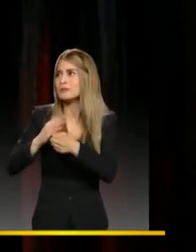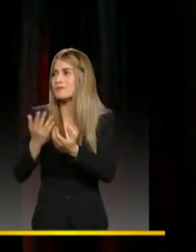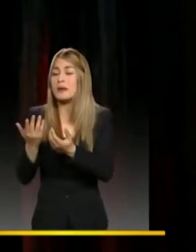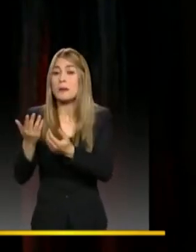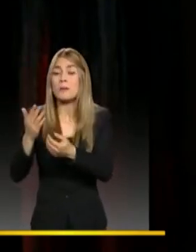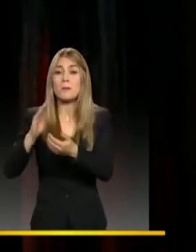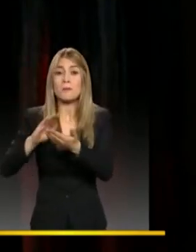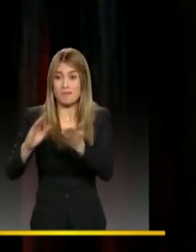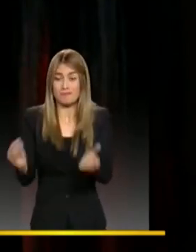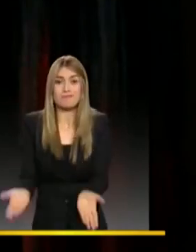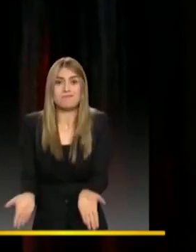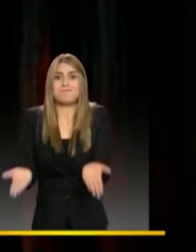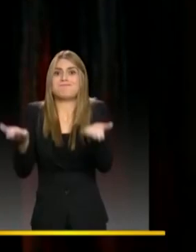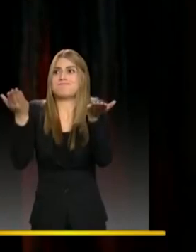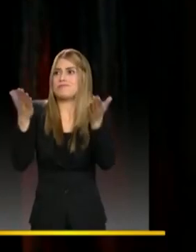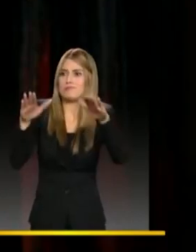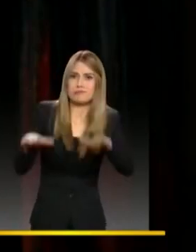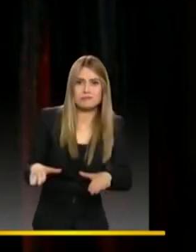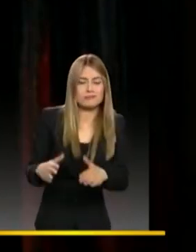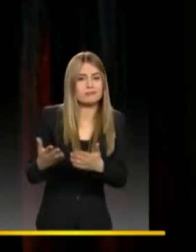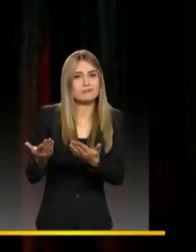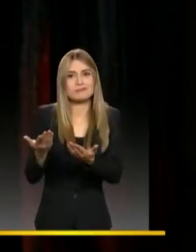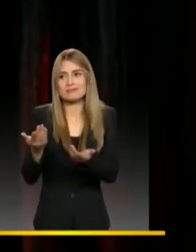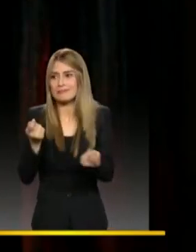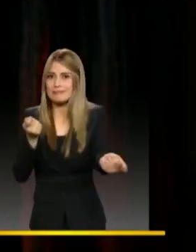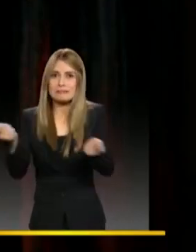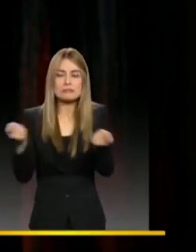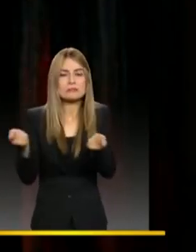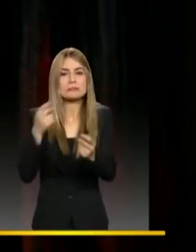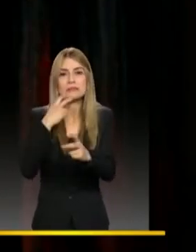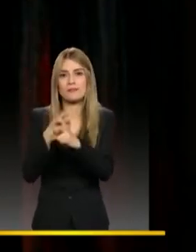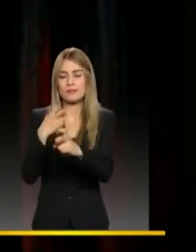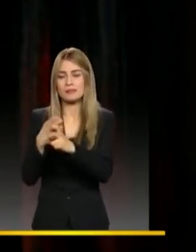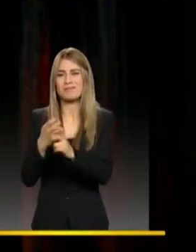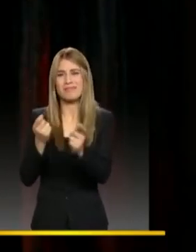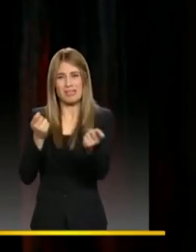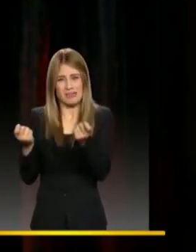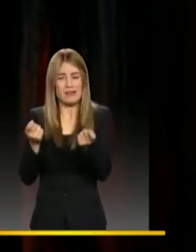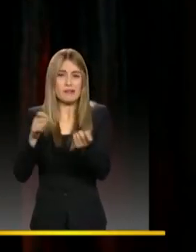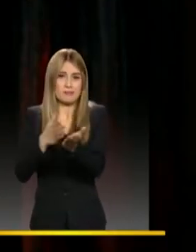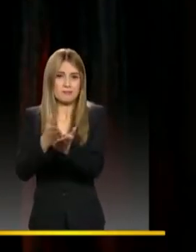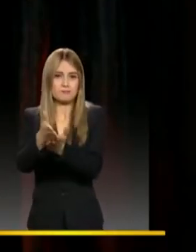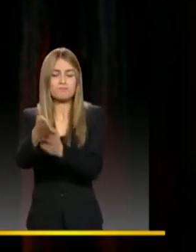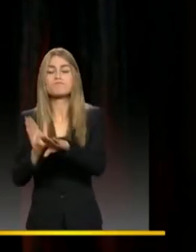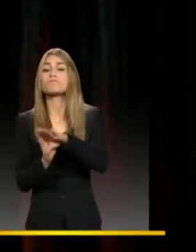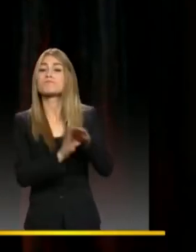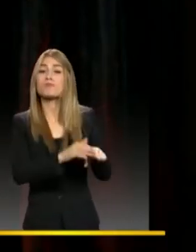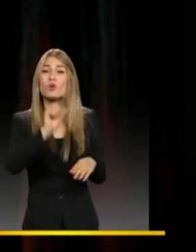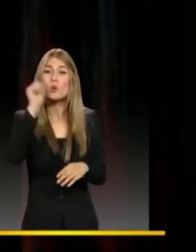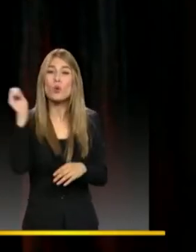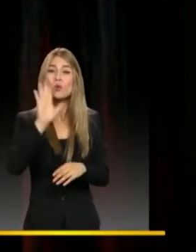lucha contra el contrabando para proteger nuestra industria de esa competencia ilegal.